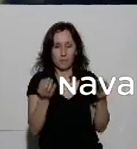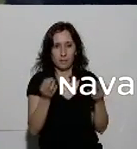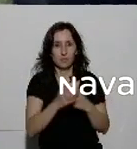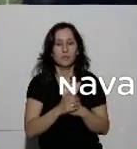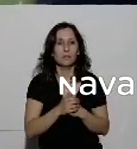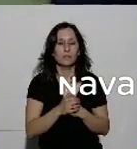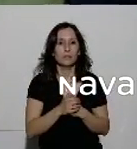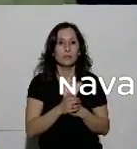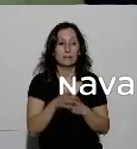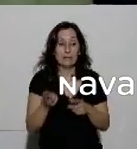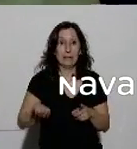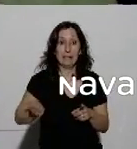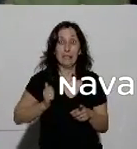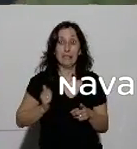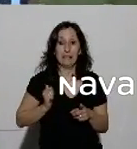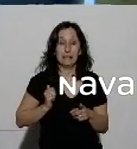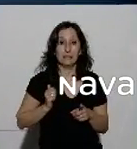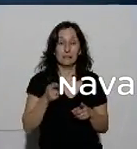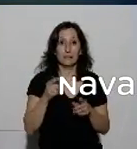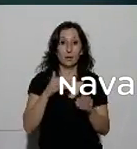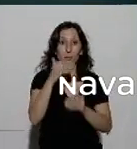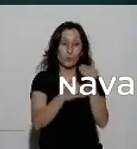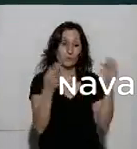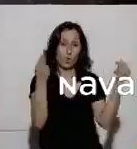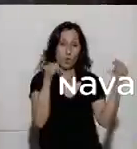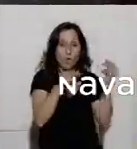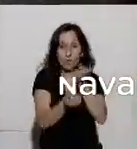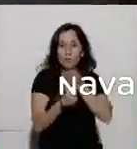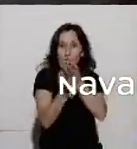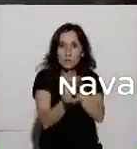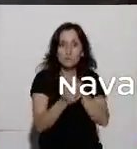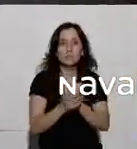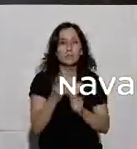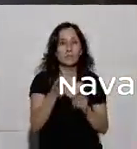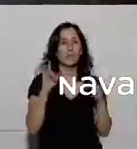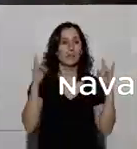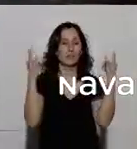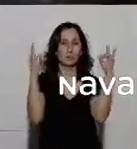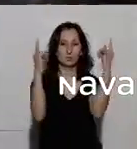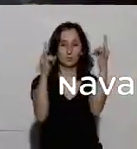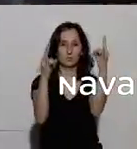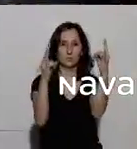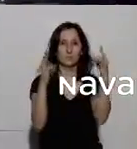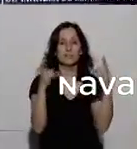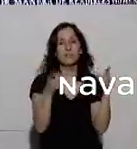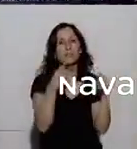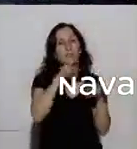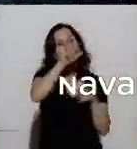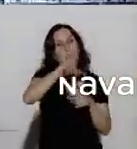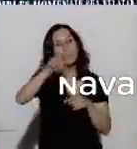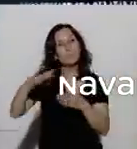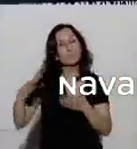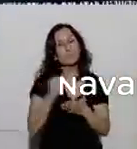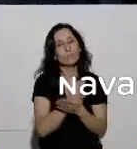por tanto donde aprovechamos para contar la historia de ese proceso de Logroño. Aquí tenemos un bosque simbólico, que es un homenaje a todas las personas que fueron